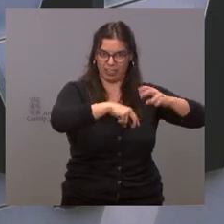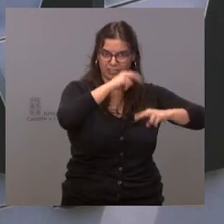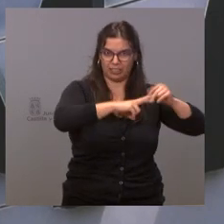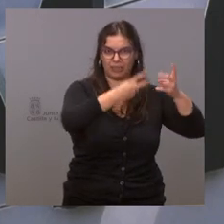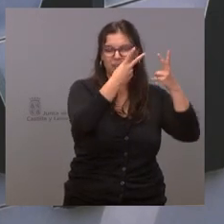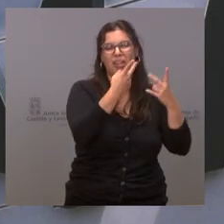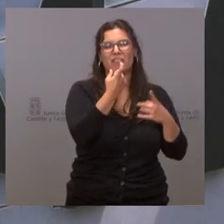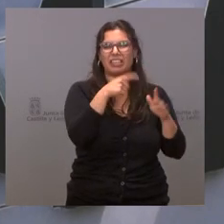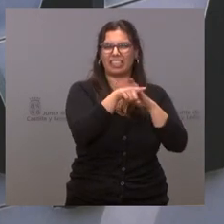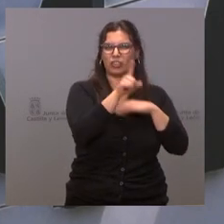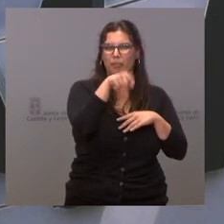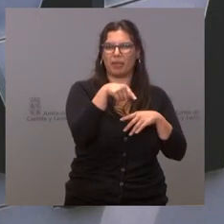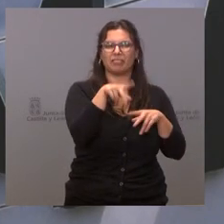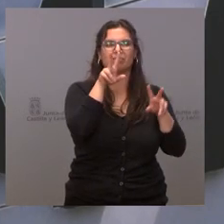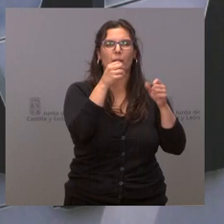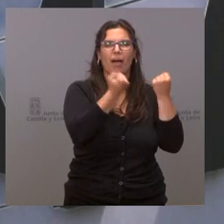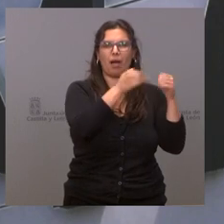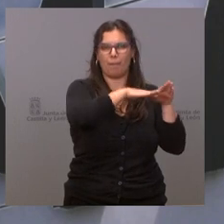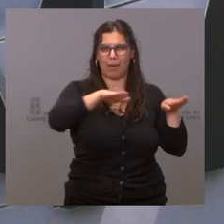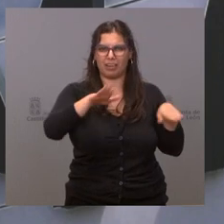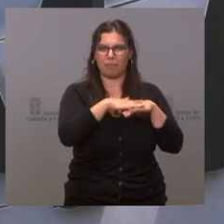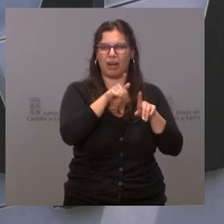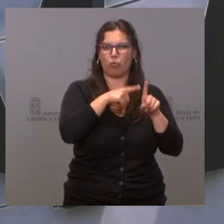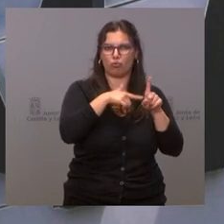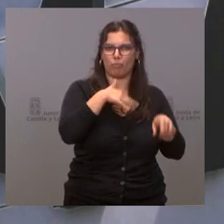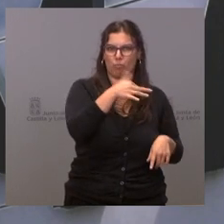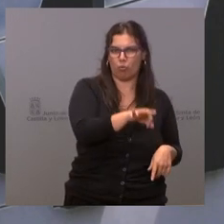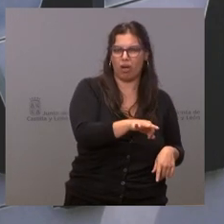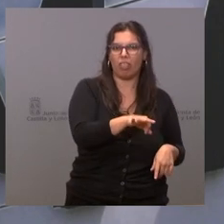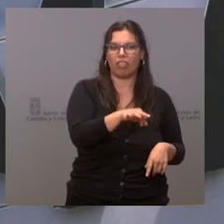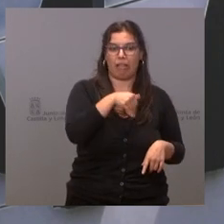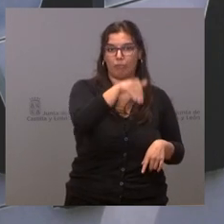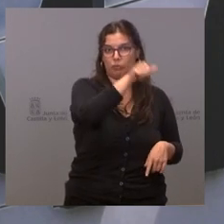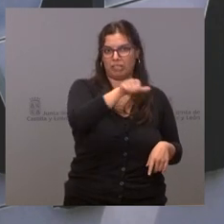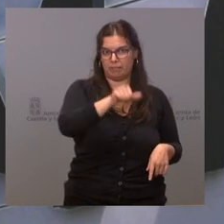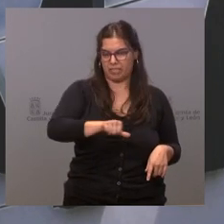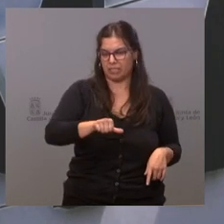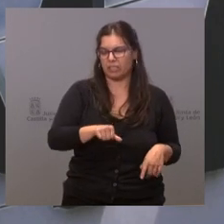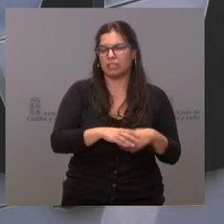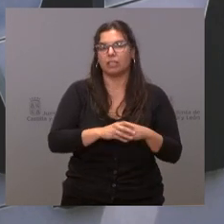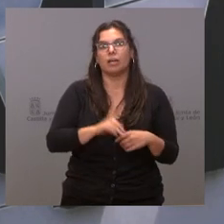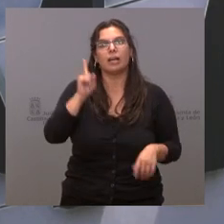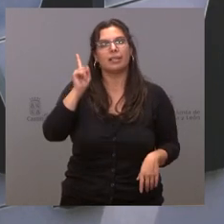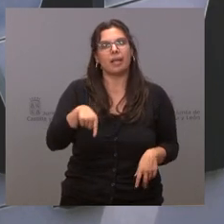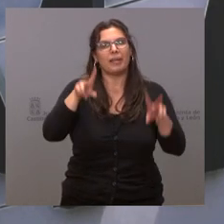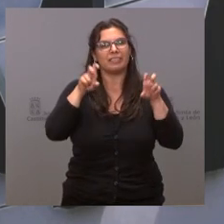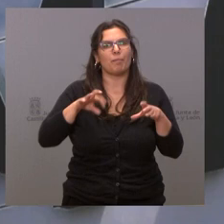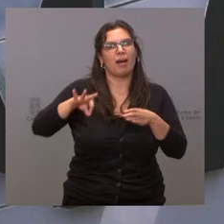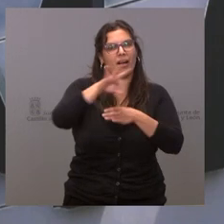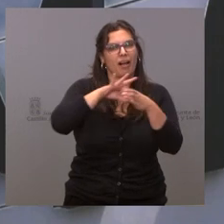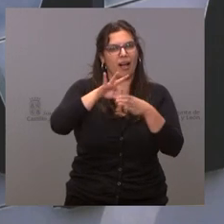parking para que los usuarios lo puedan utilizar en las próximas semanas también el tema de cafetería